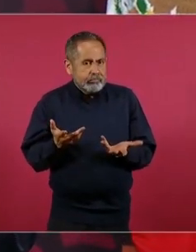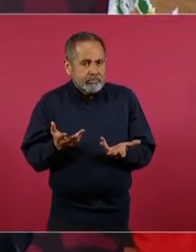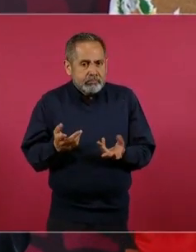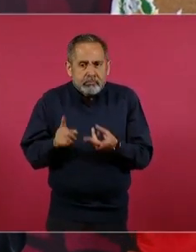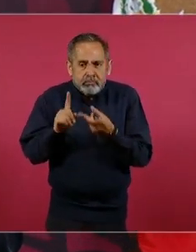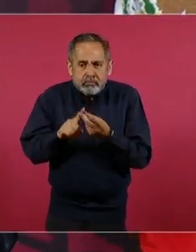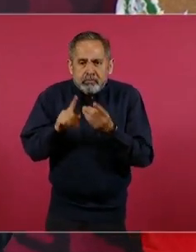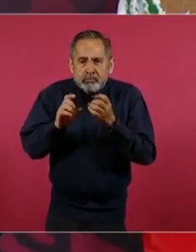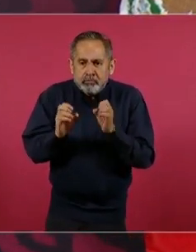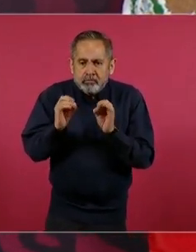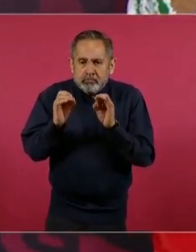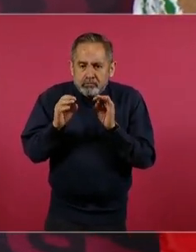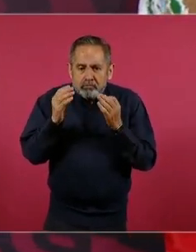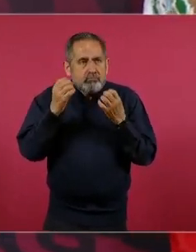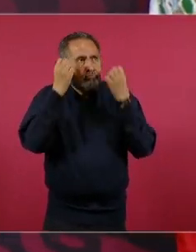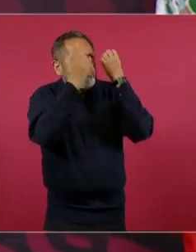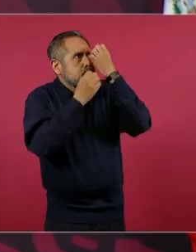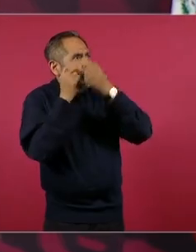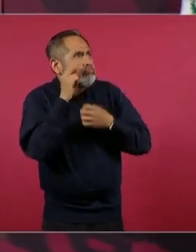O sea, violando